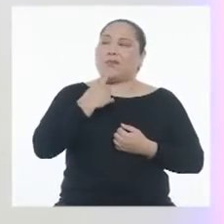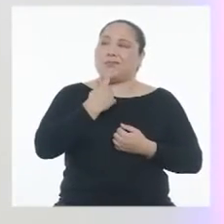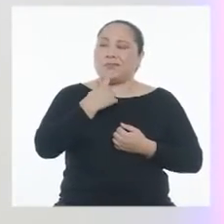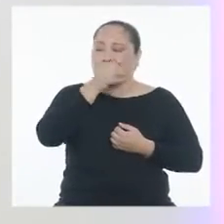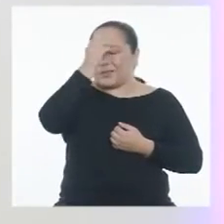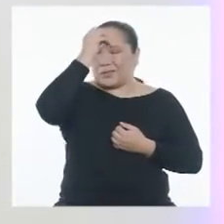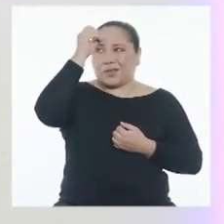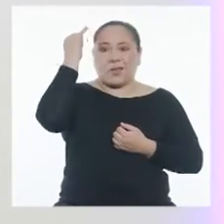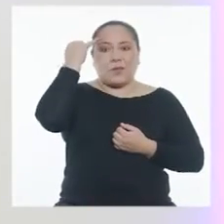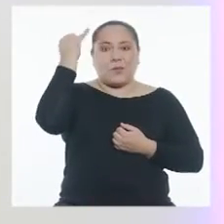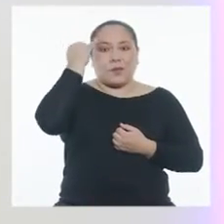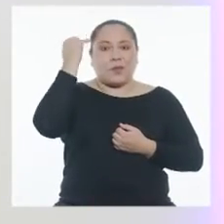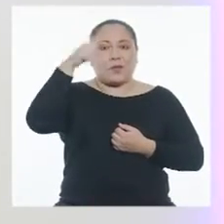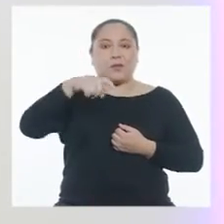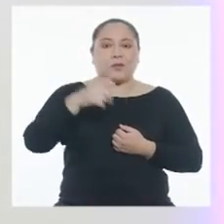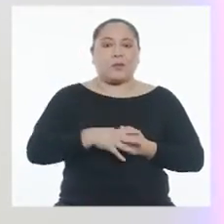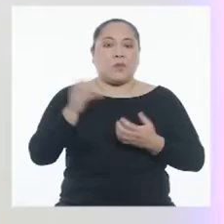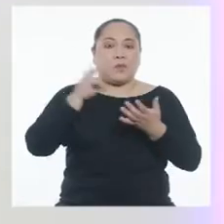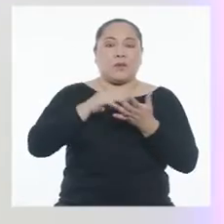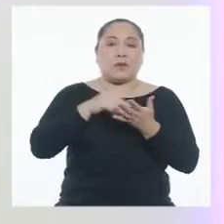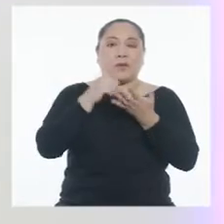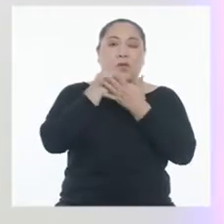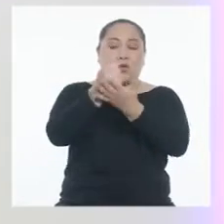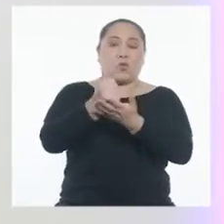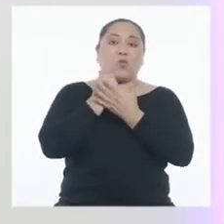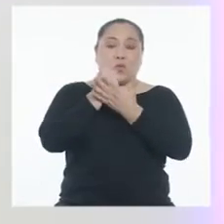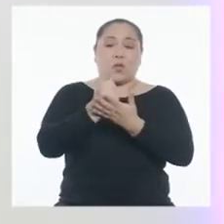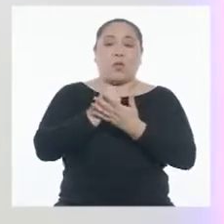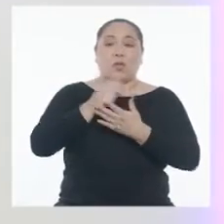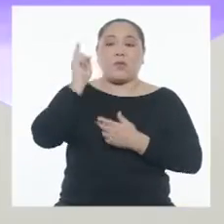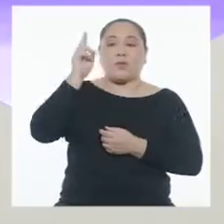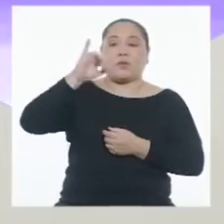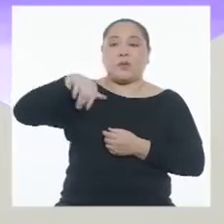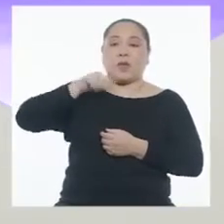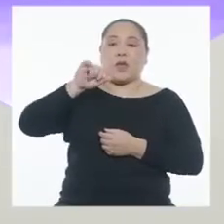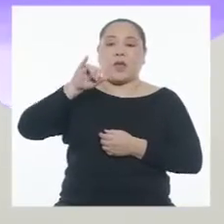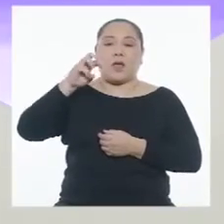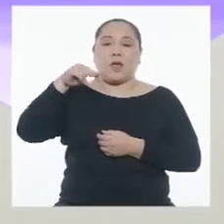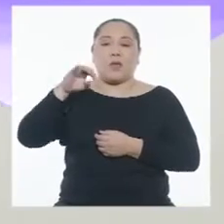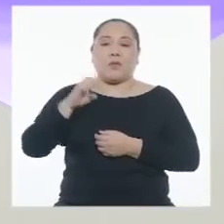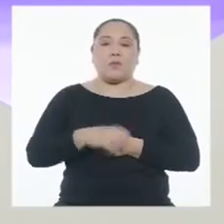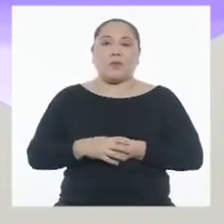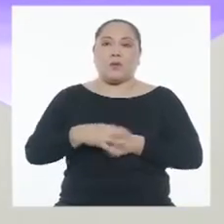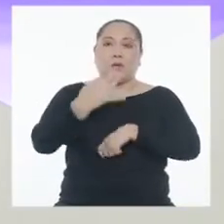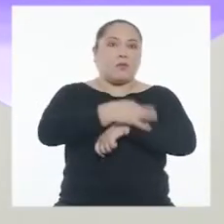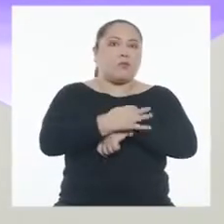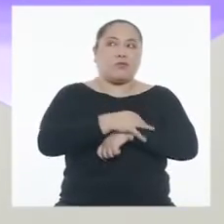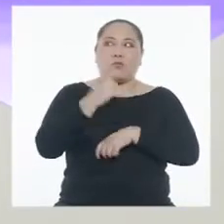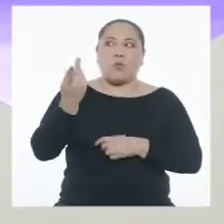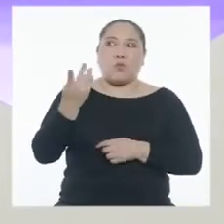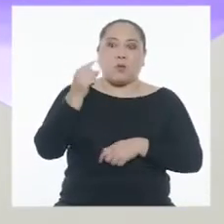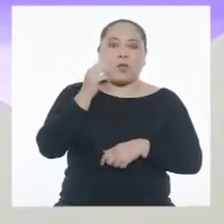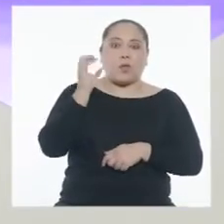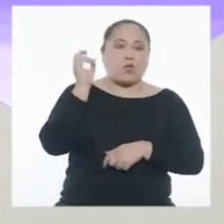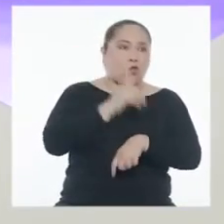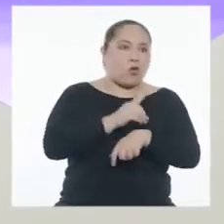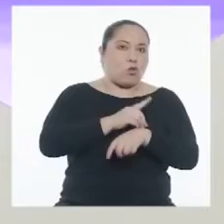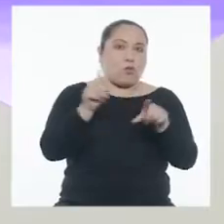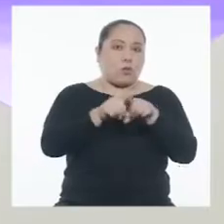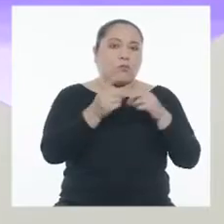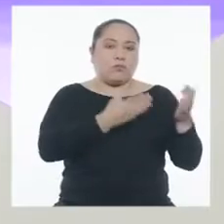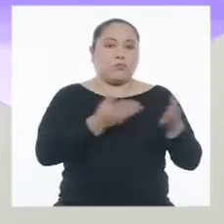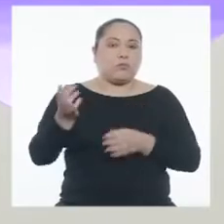sé. Supongo que necesitaremos más ayuda del profesor Jaime Tejeda. Tampoco tenemos el reloj porque Impositive también se lo